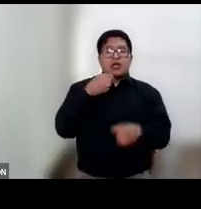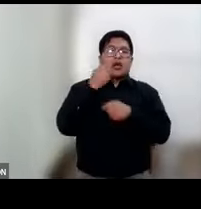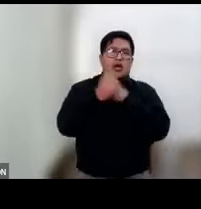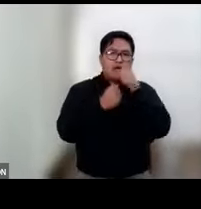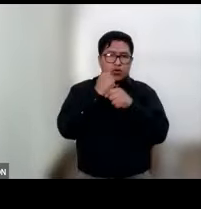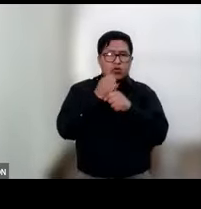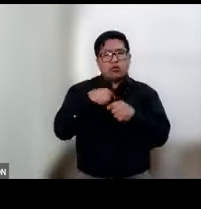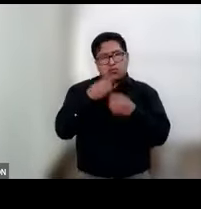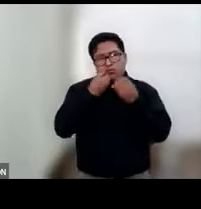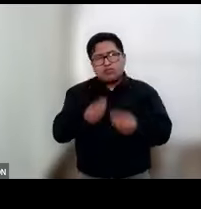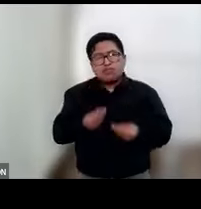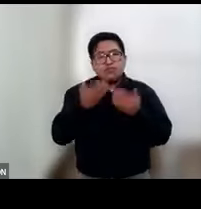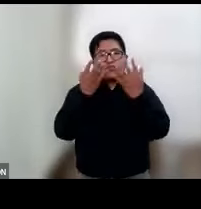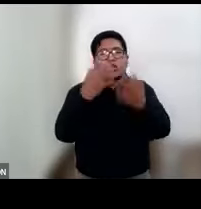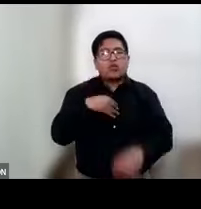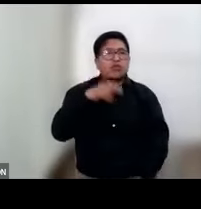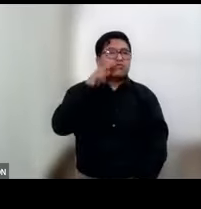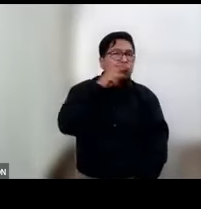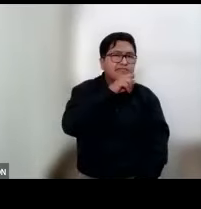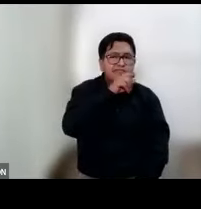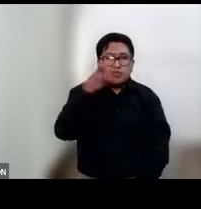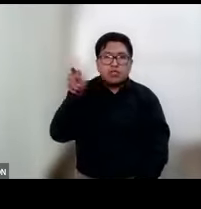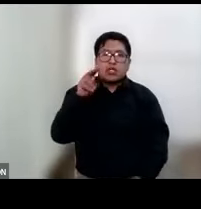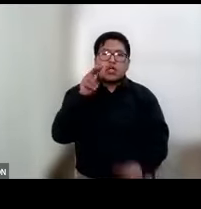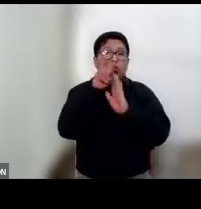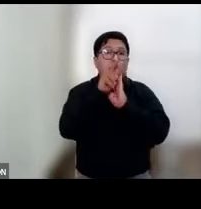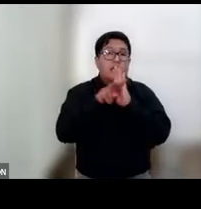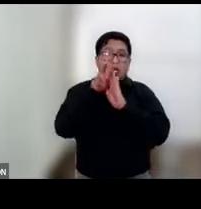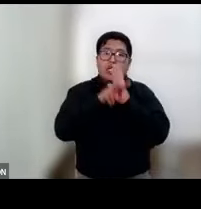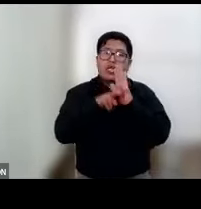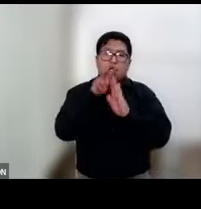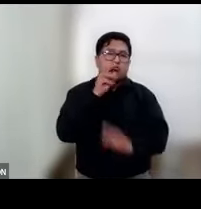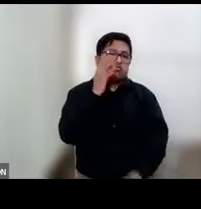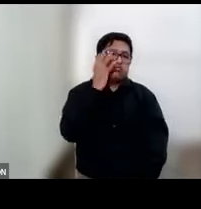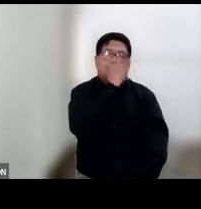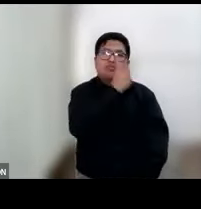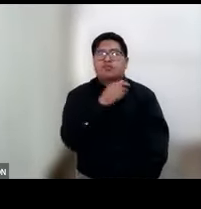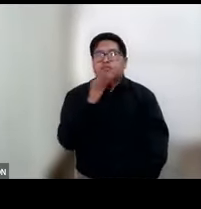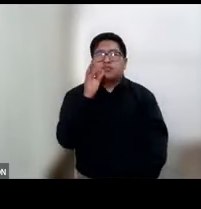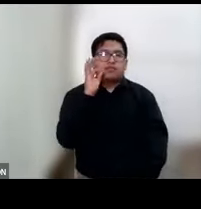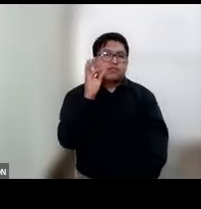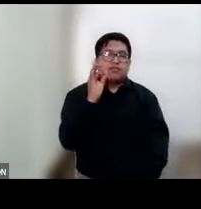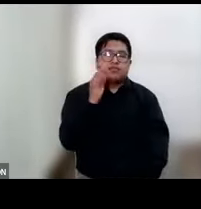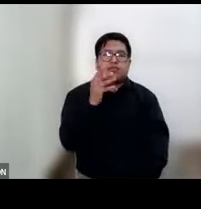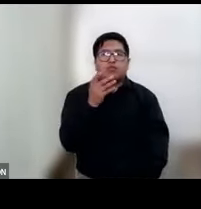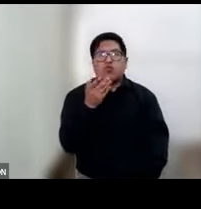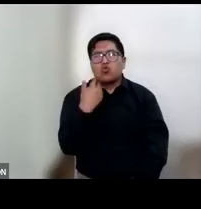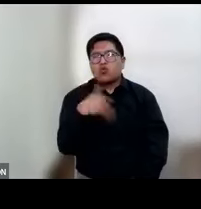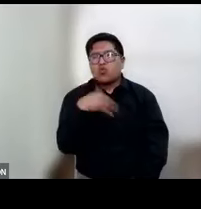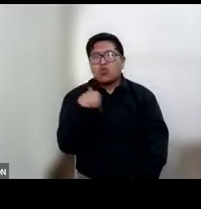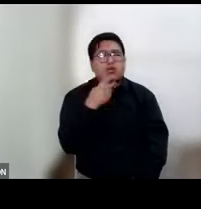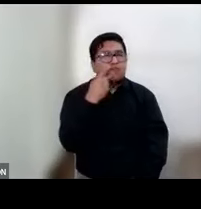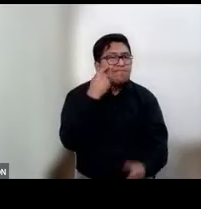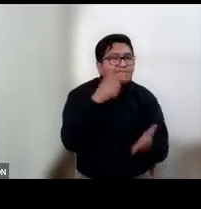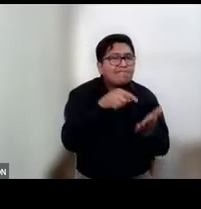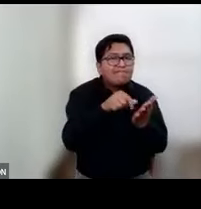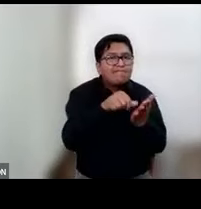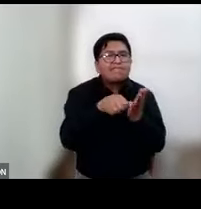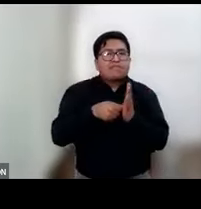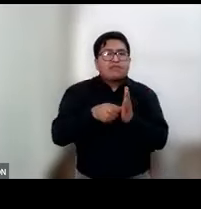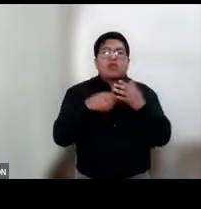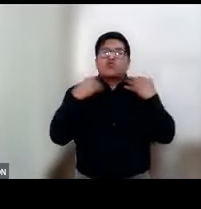manifestarle y yo veo los videos que son muy lindos los vídeos son muy humanos los vídeos yo los escucho a los